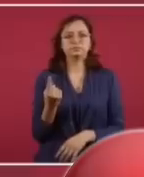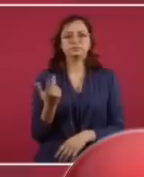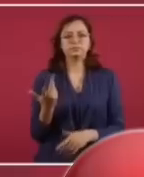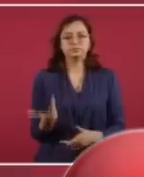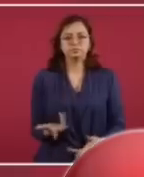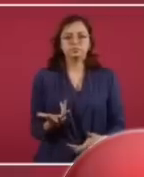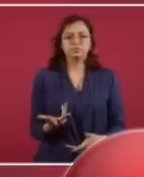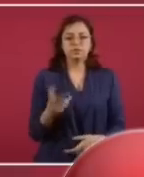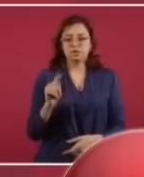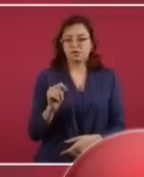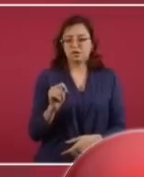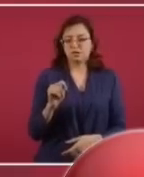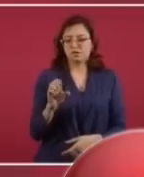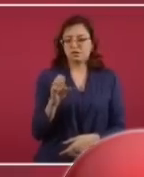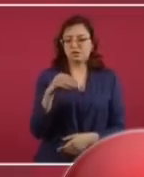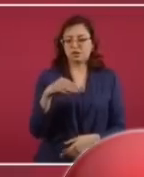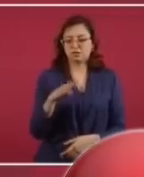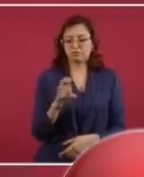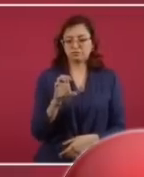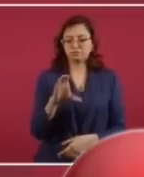lo del tratado